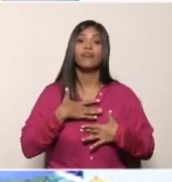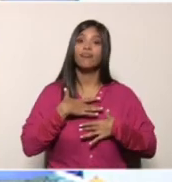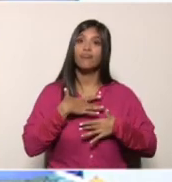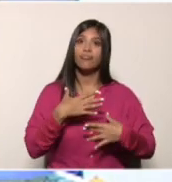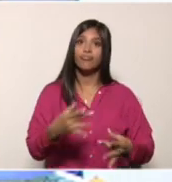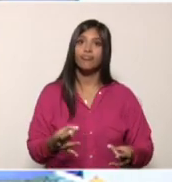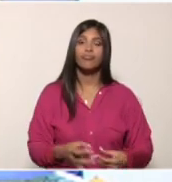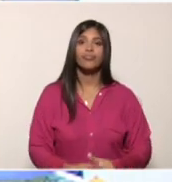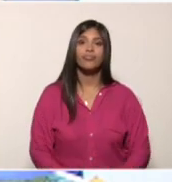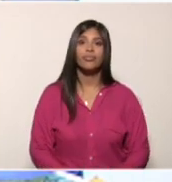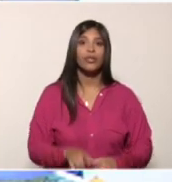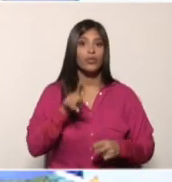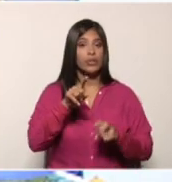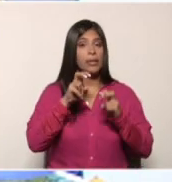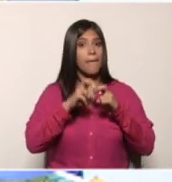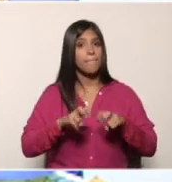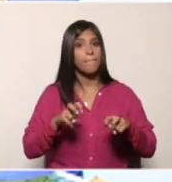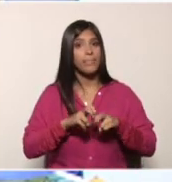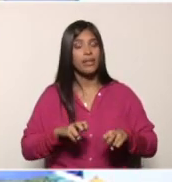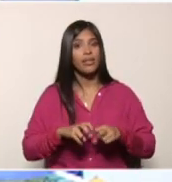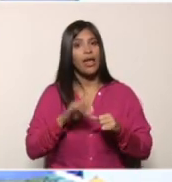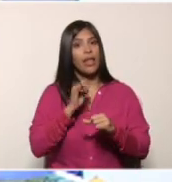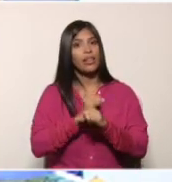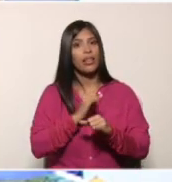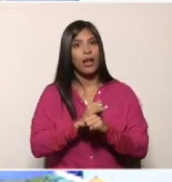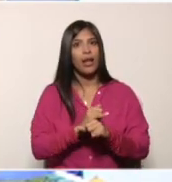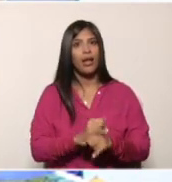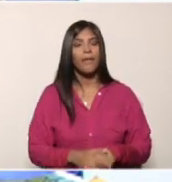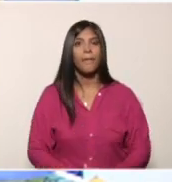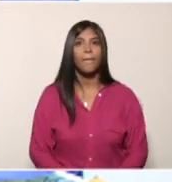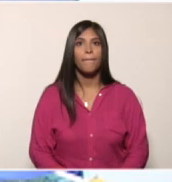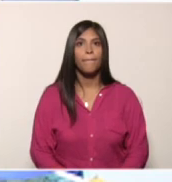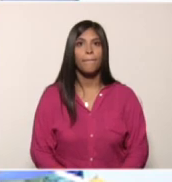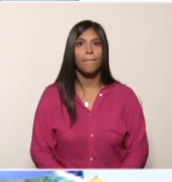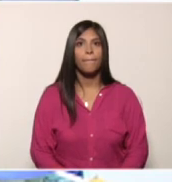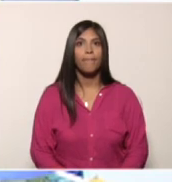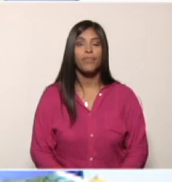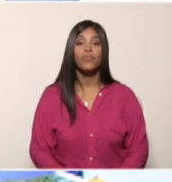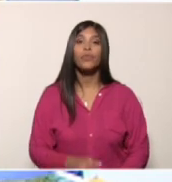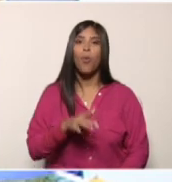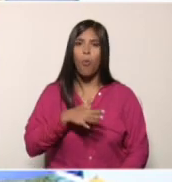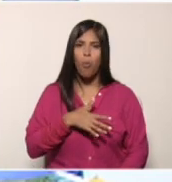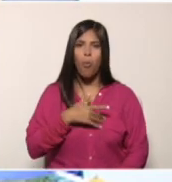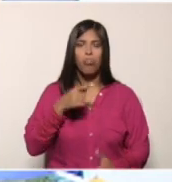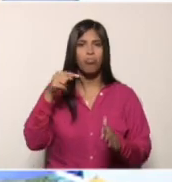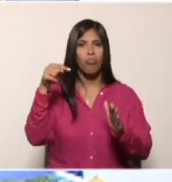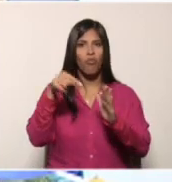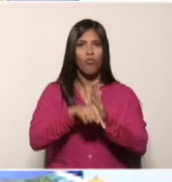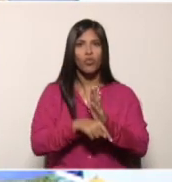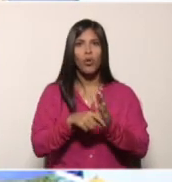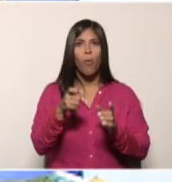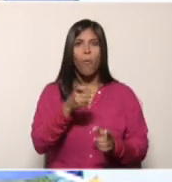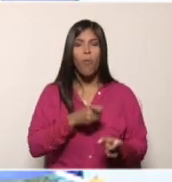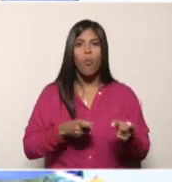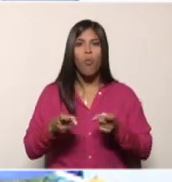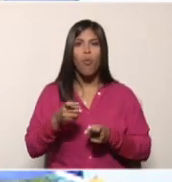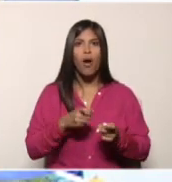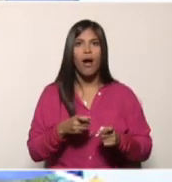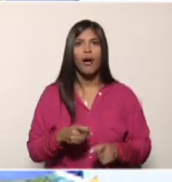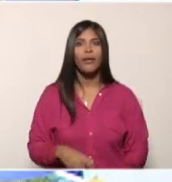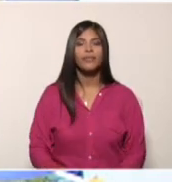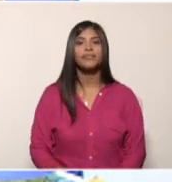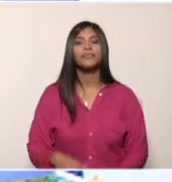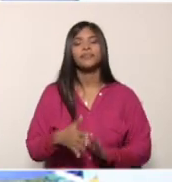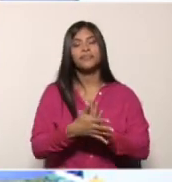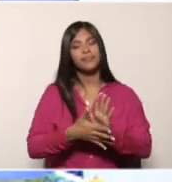que investiguen en internet. Hay varios sitios donde ustedes pueden buscar el lenguaje de